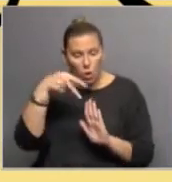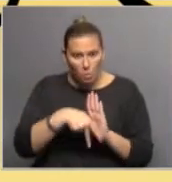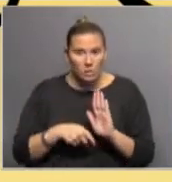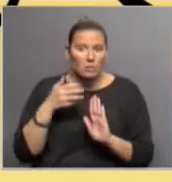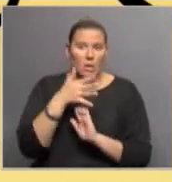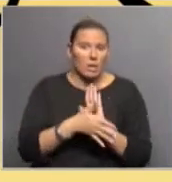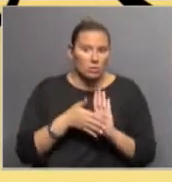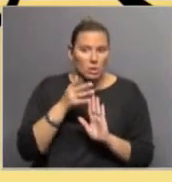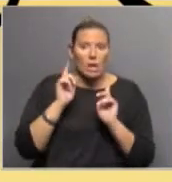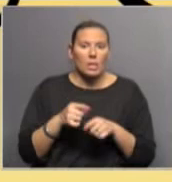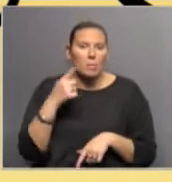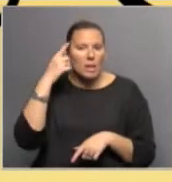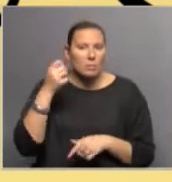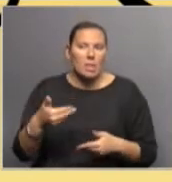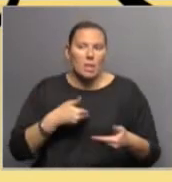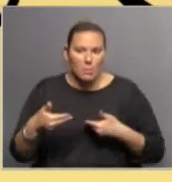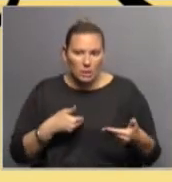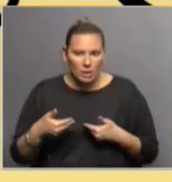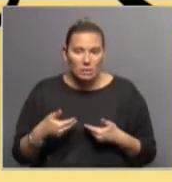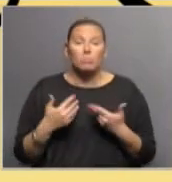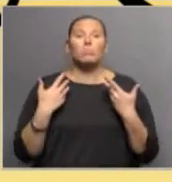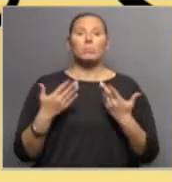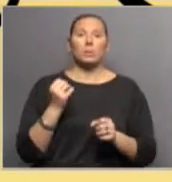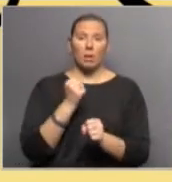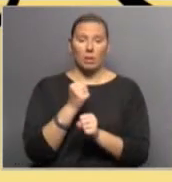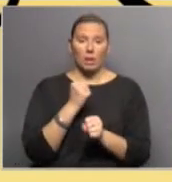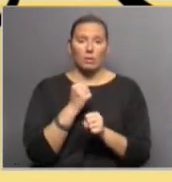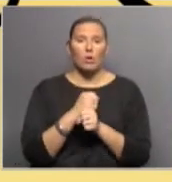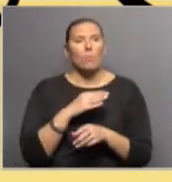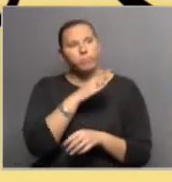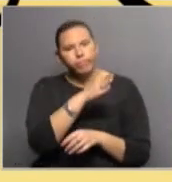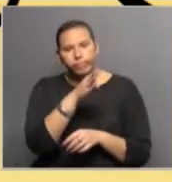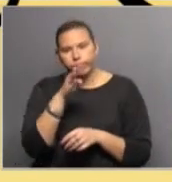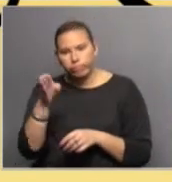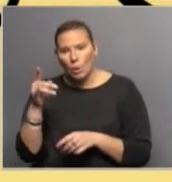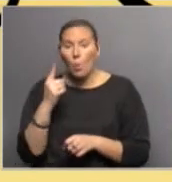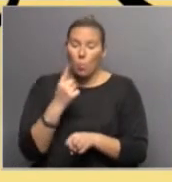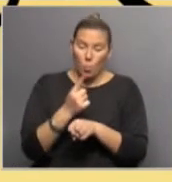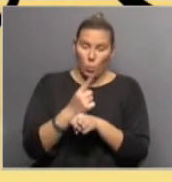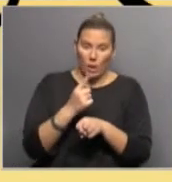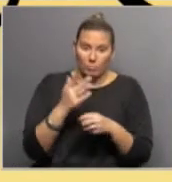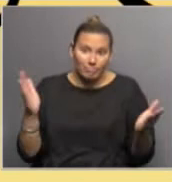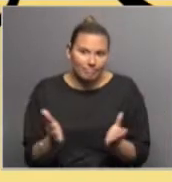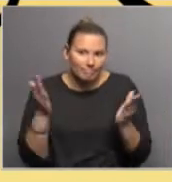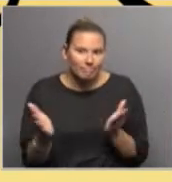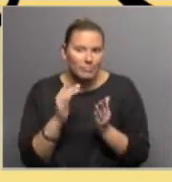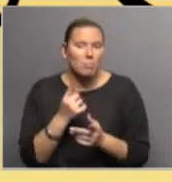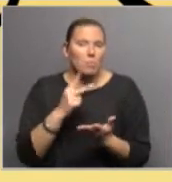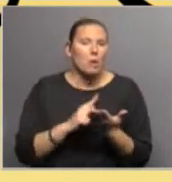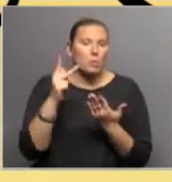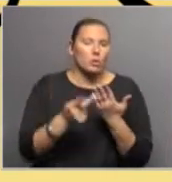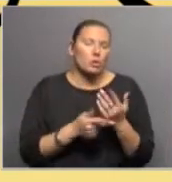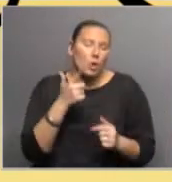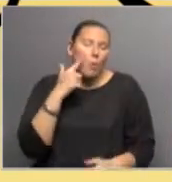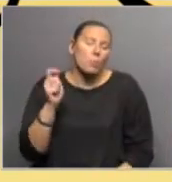también experiencias y demandas. Entonces para eso estamos trabajando en varias líneas. Una es impulsando un primer proyecto